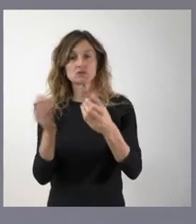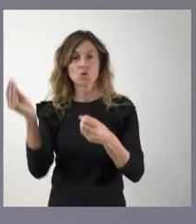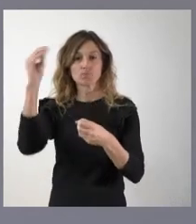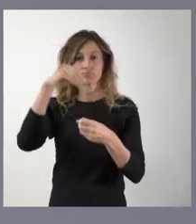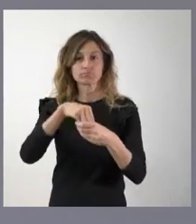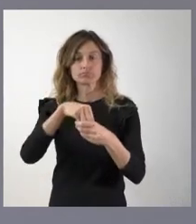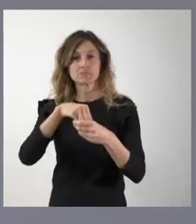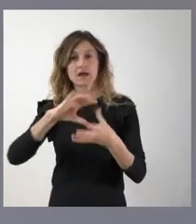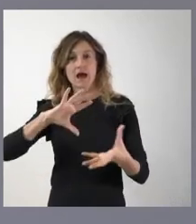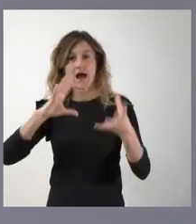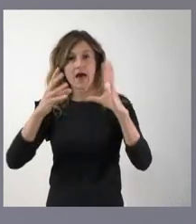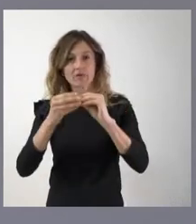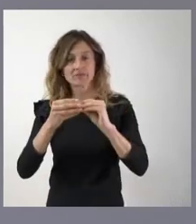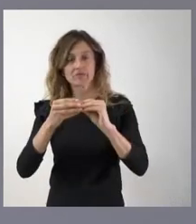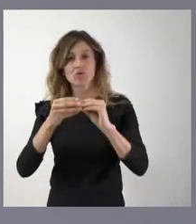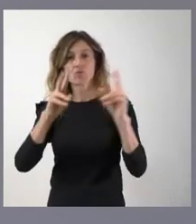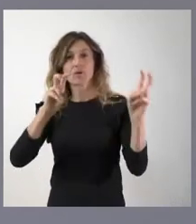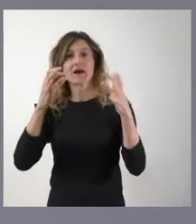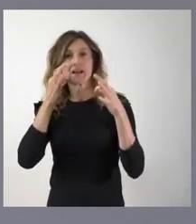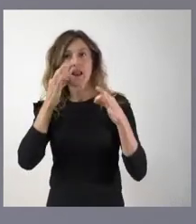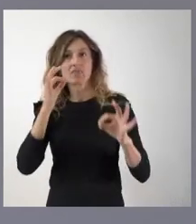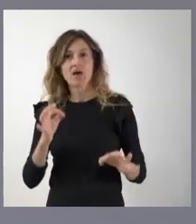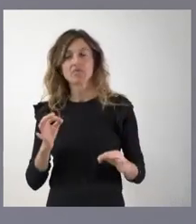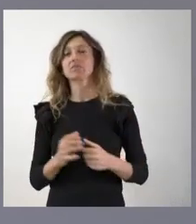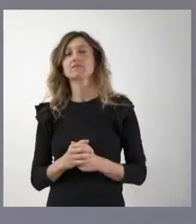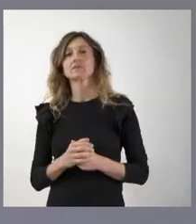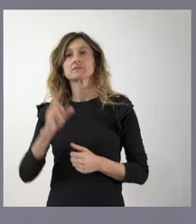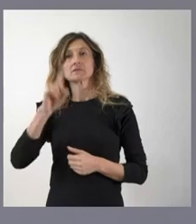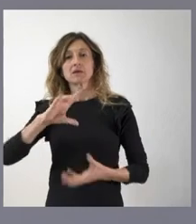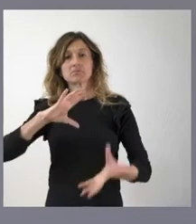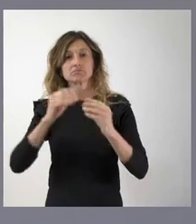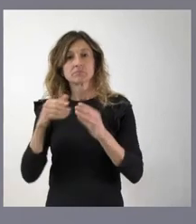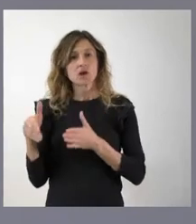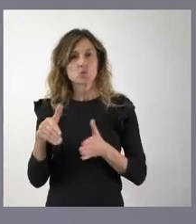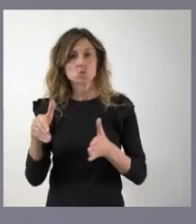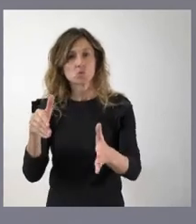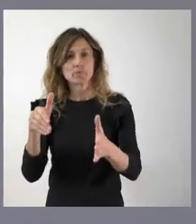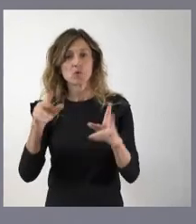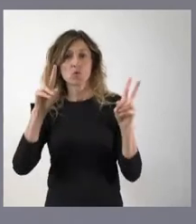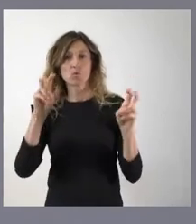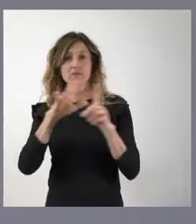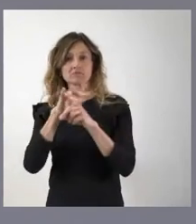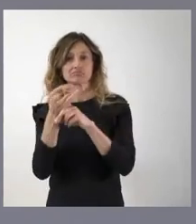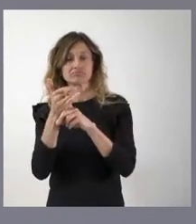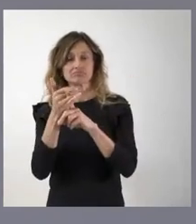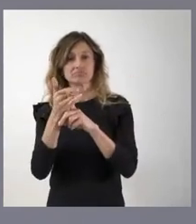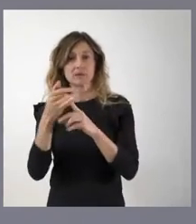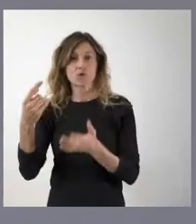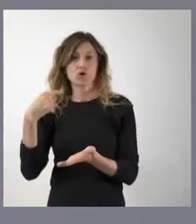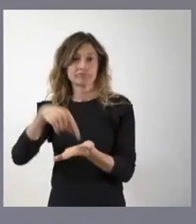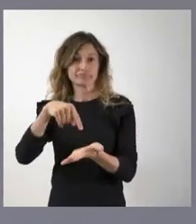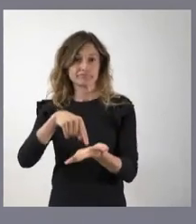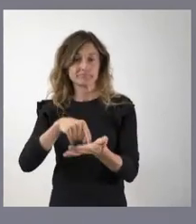adaptaciones a esas nuevas realidades y también adaptarse al rumbo que los nuevos acontecimientos no se exigen